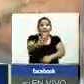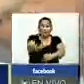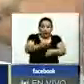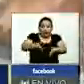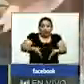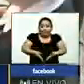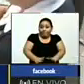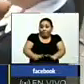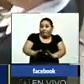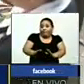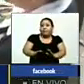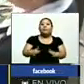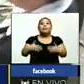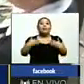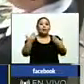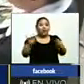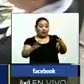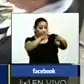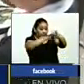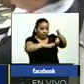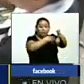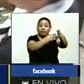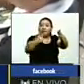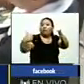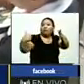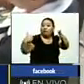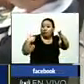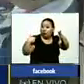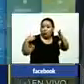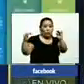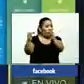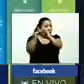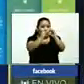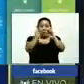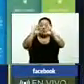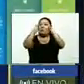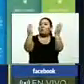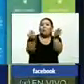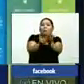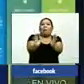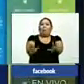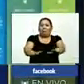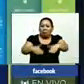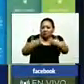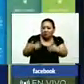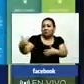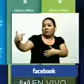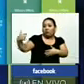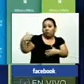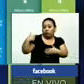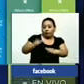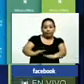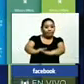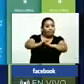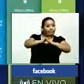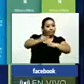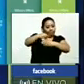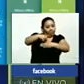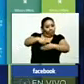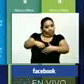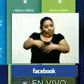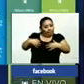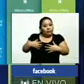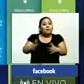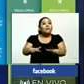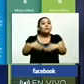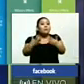su nacimiento. El esquema de vacunación se aplica a nivel mundial con el objetivo de fortalecer el sistema inmunológico de cada